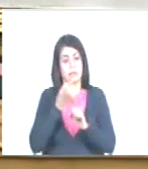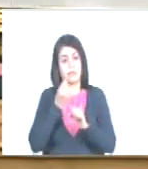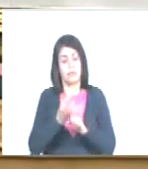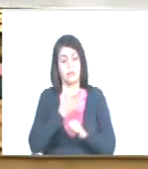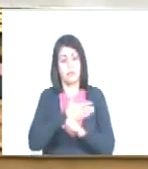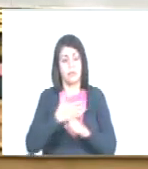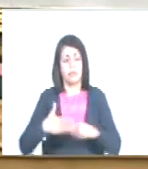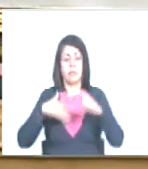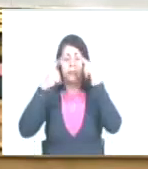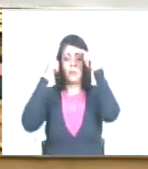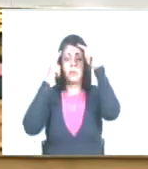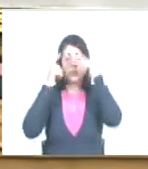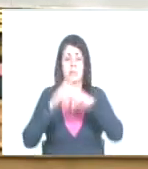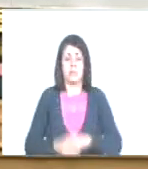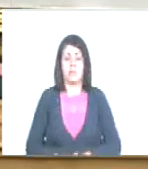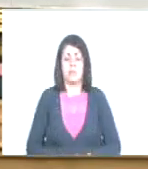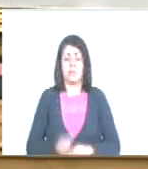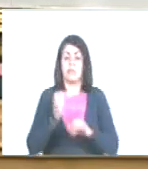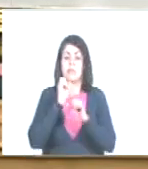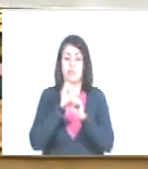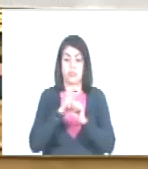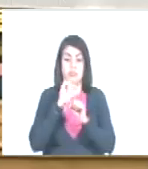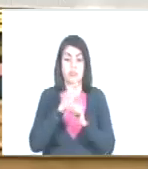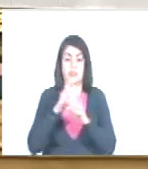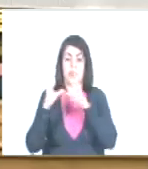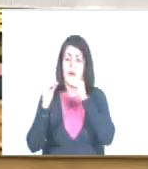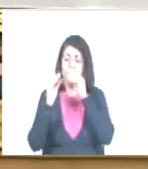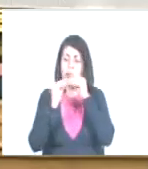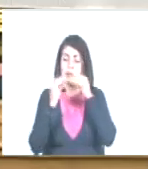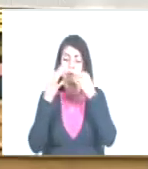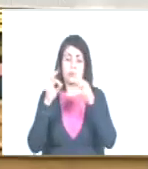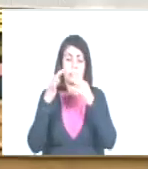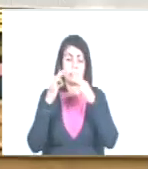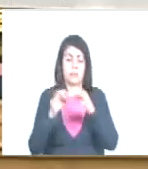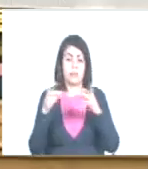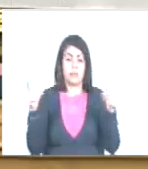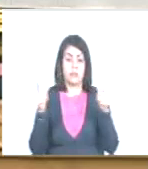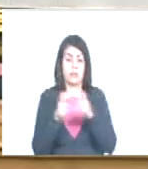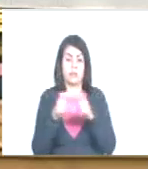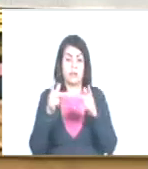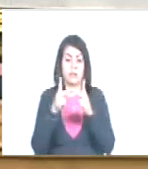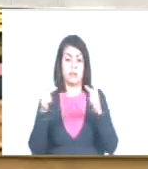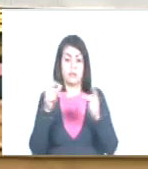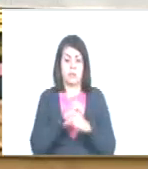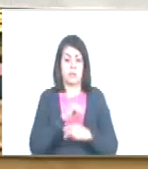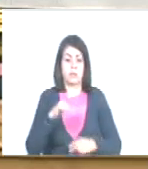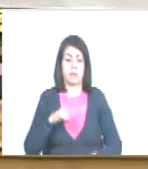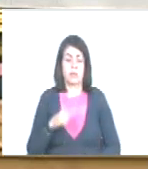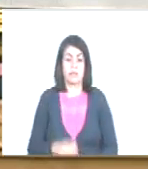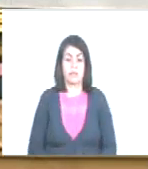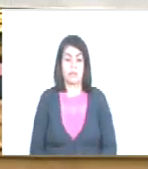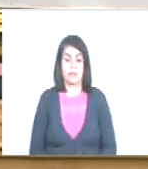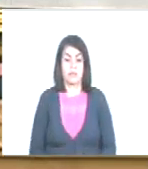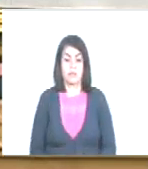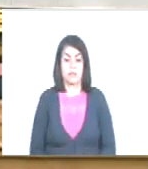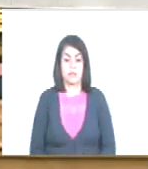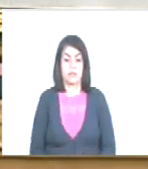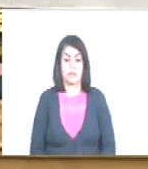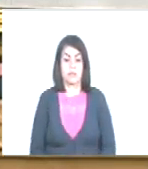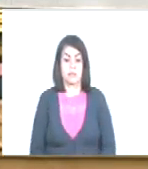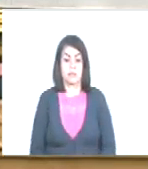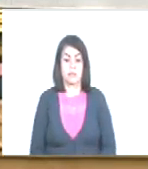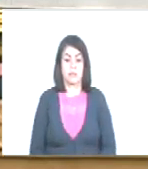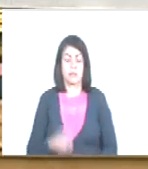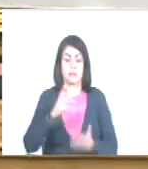del comandante Chávez, en las alocuciones, en las conversaciones, en reuniones públicas o privadas, era